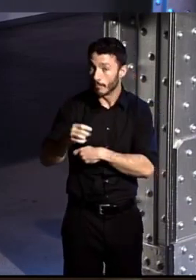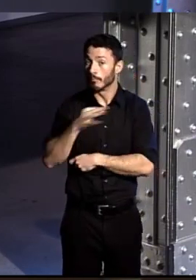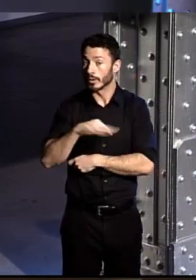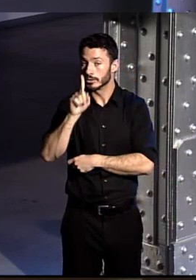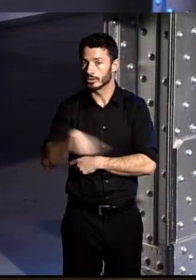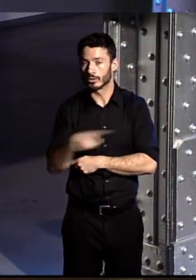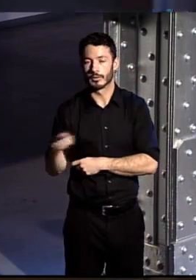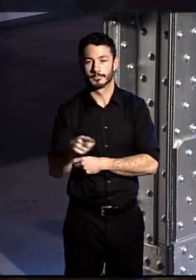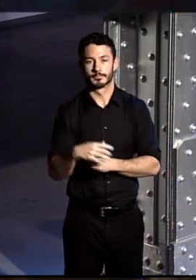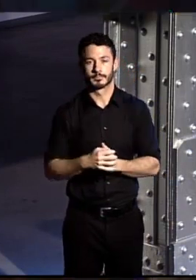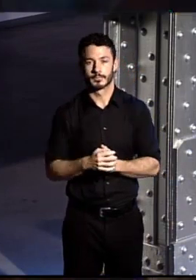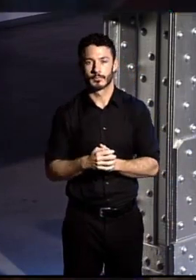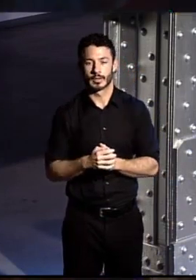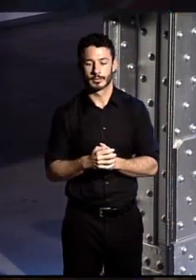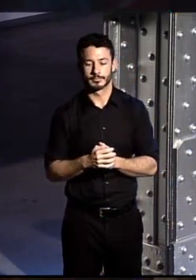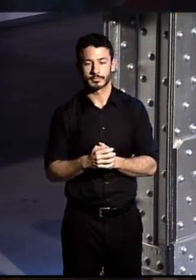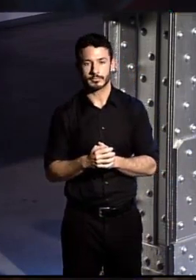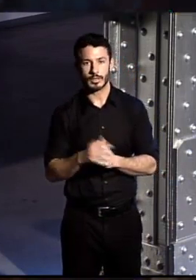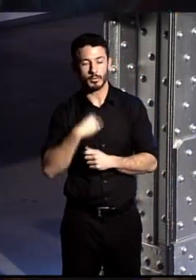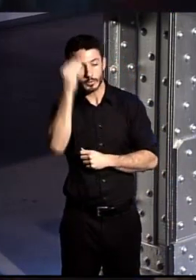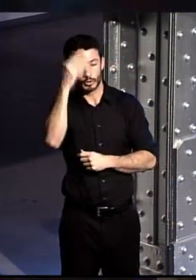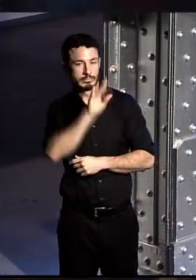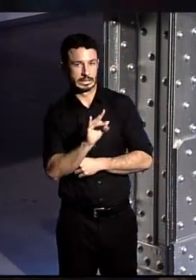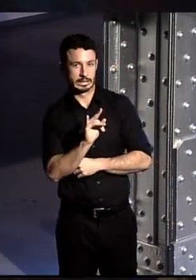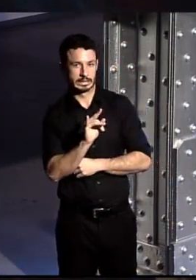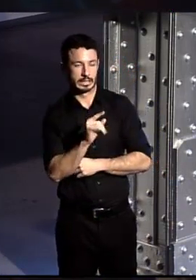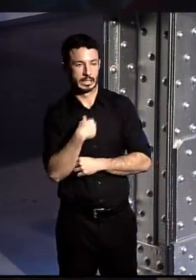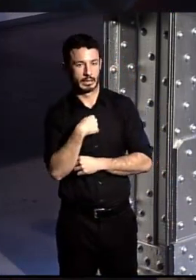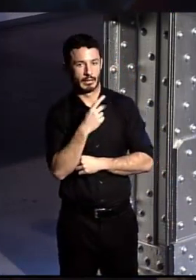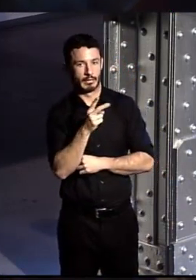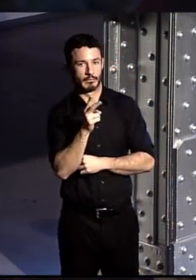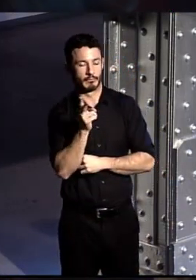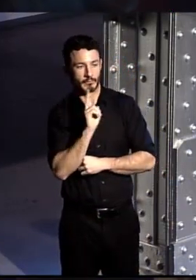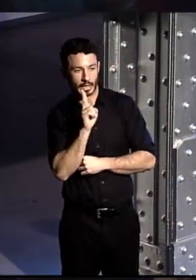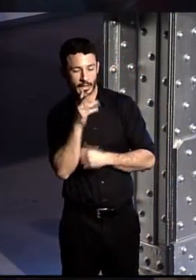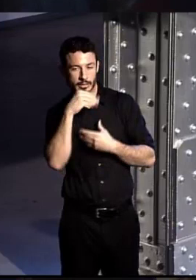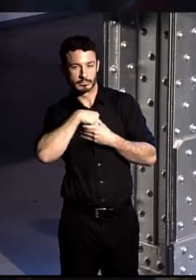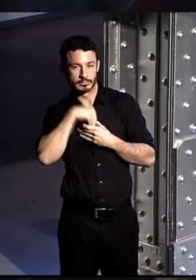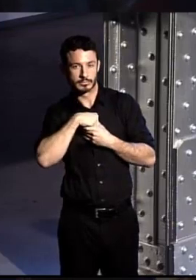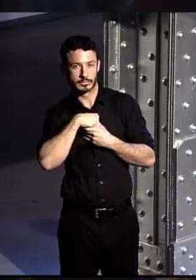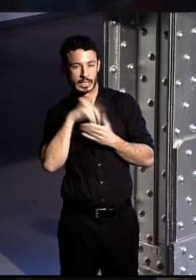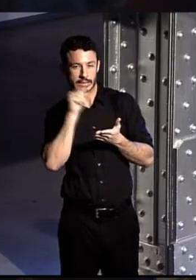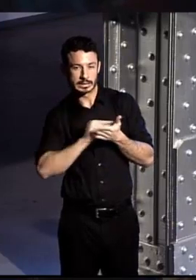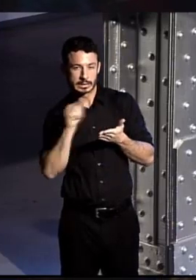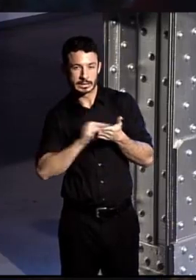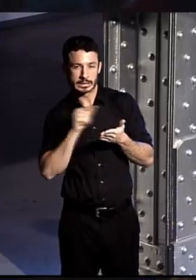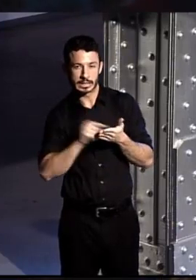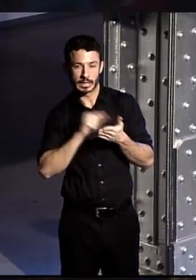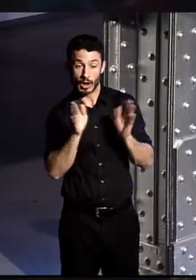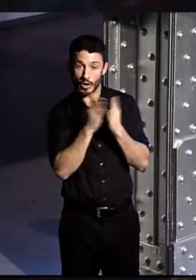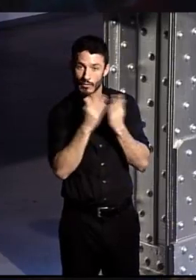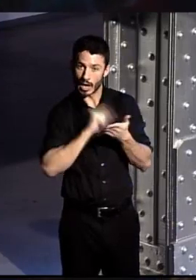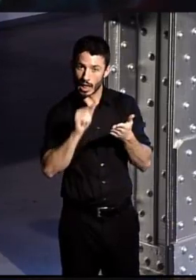pues como para hilar mi propia cosmogonía, y me gusta pensar que sí. No sé, yo creo que he leído en alguna parte que esta